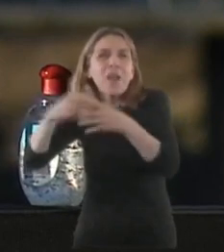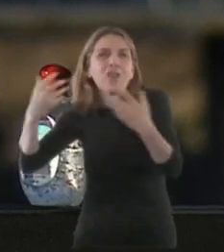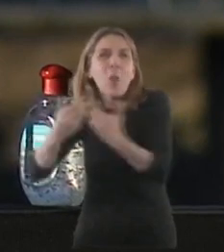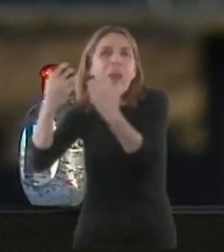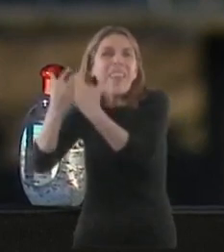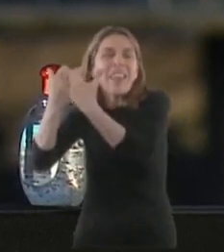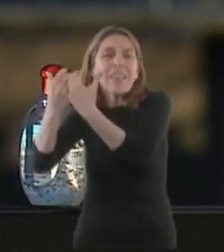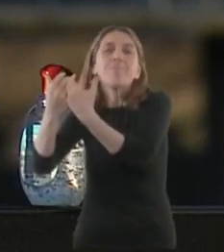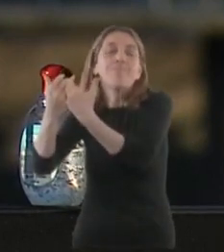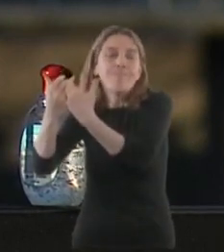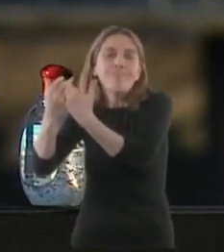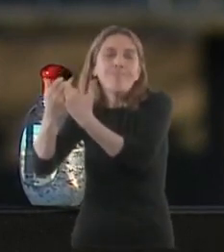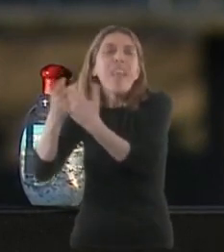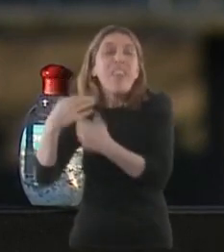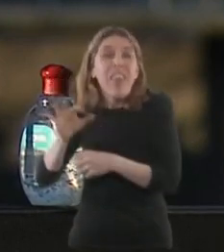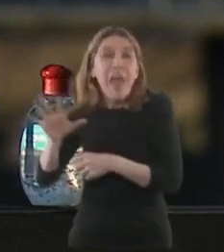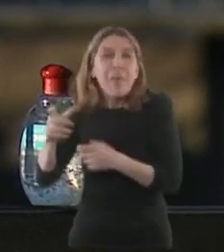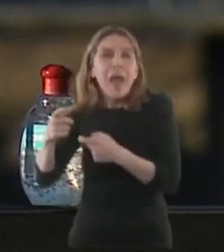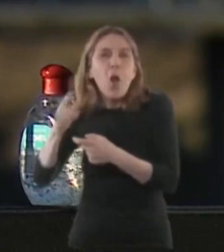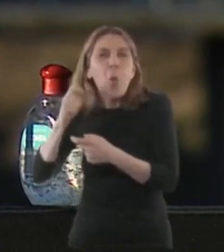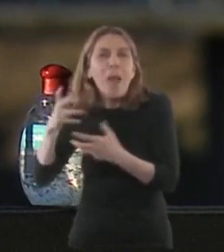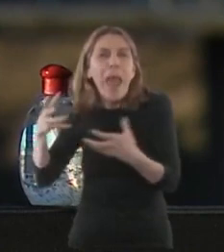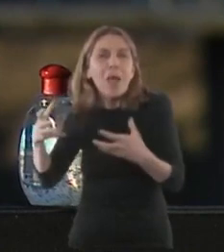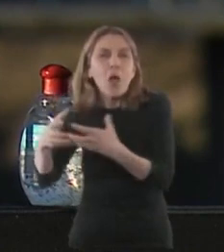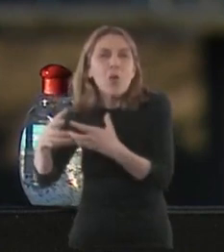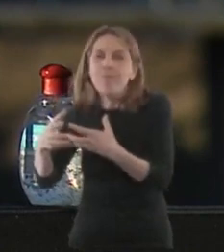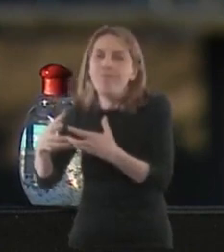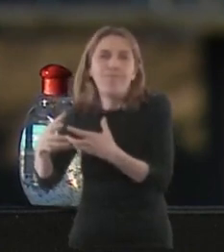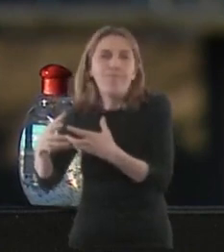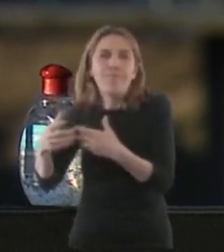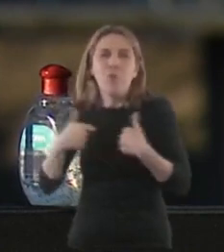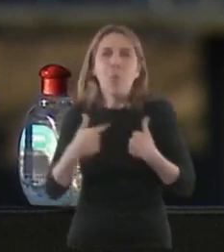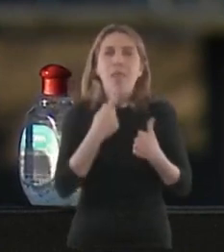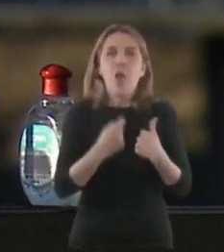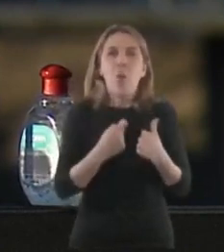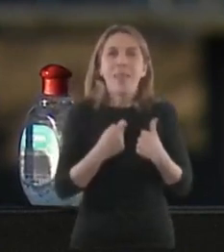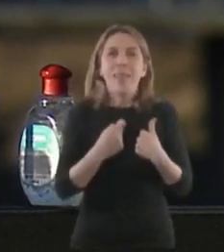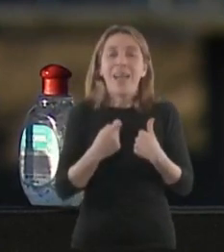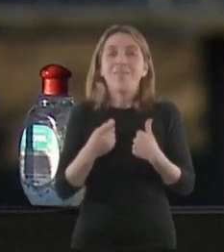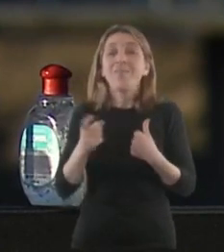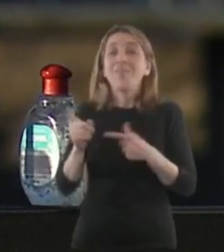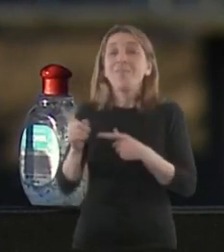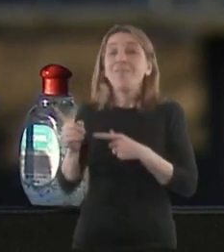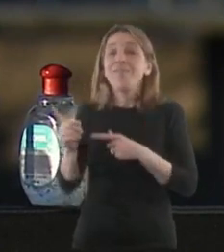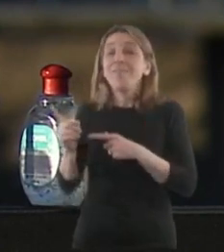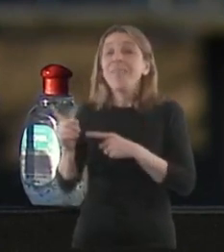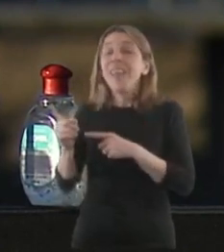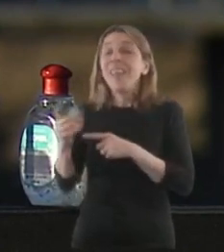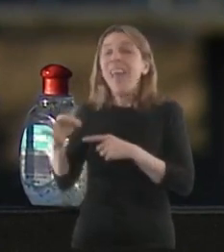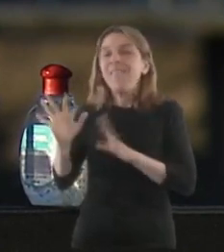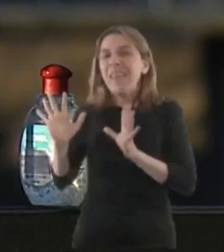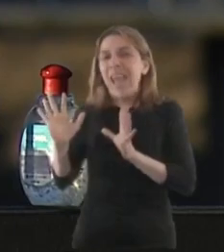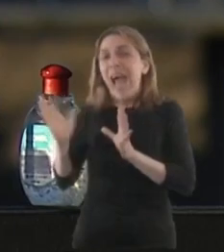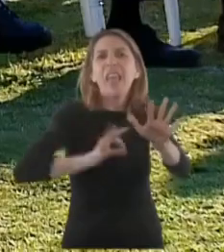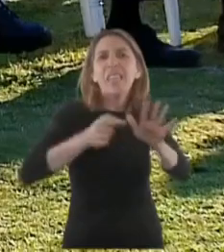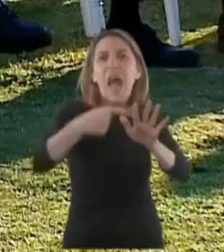haberse hecho que definitivamente me doy cuenta que no debía haberse hecho y que el evento